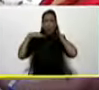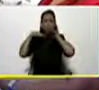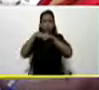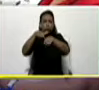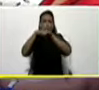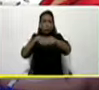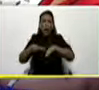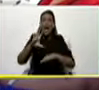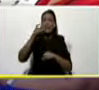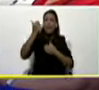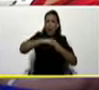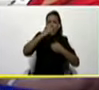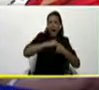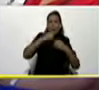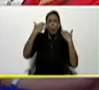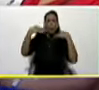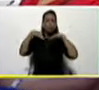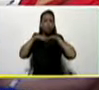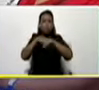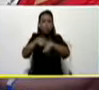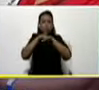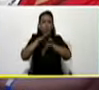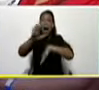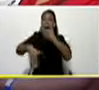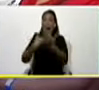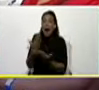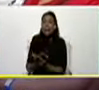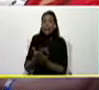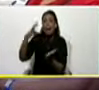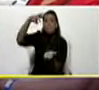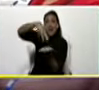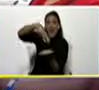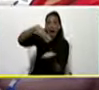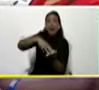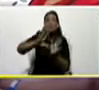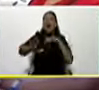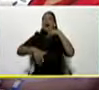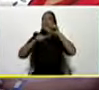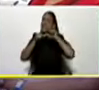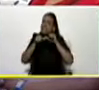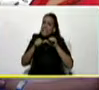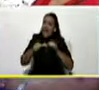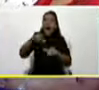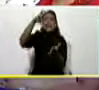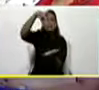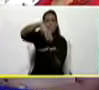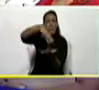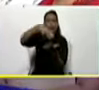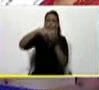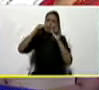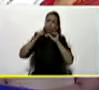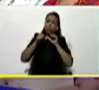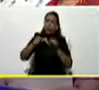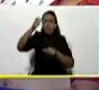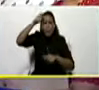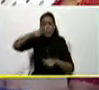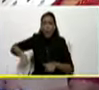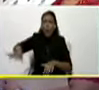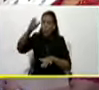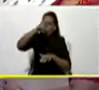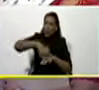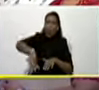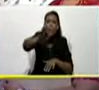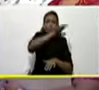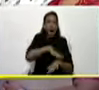de Cabimas, de Maracaibo. Llegué a Santa Lucía y sigo la peregrinación de pueblo en pueblo